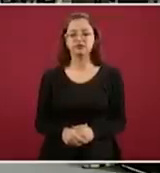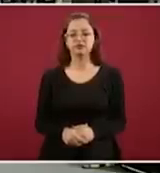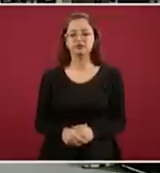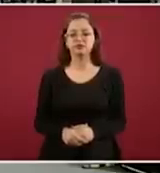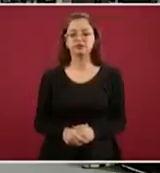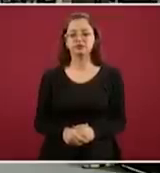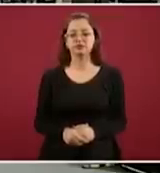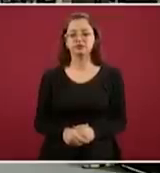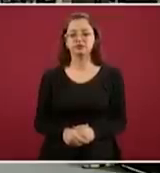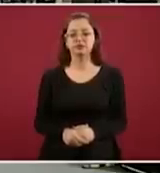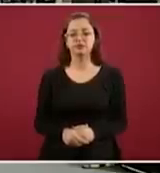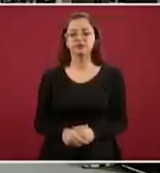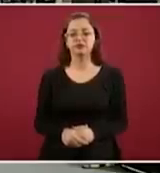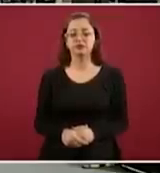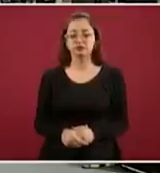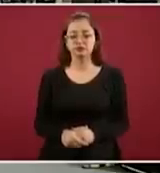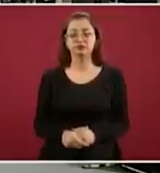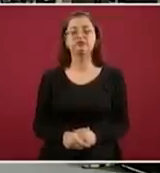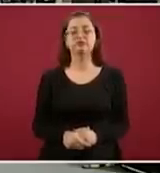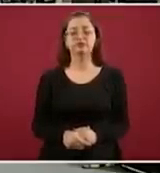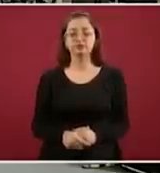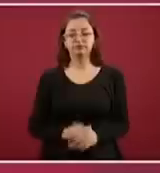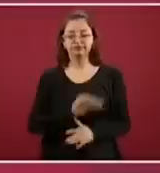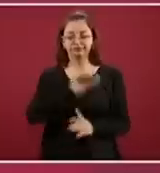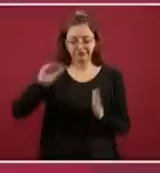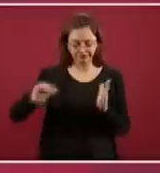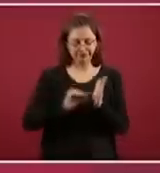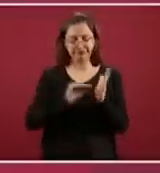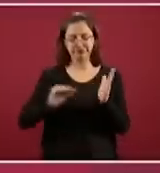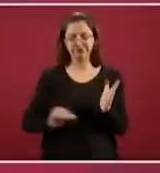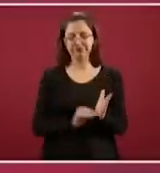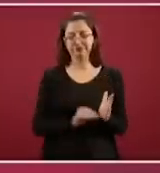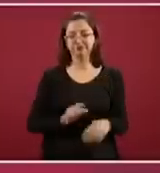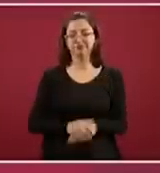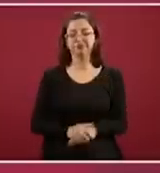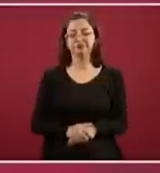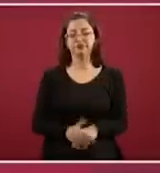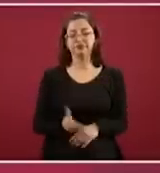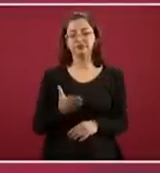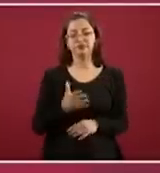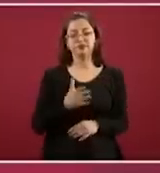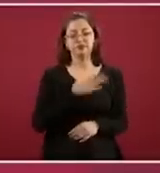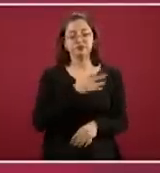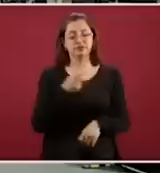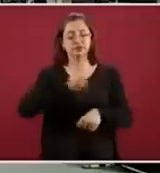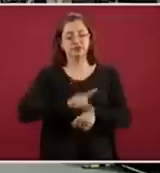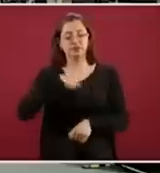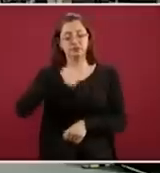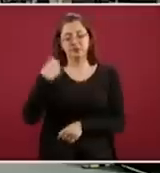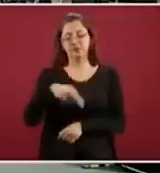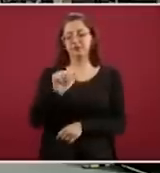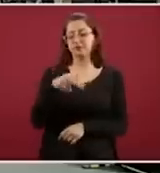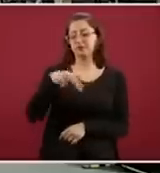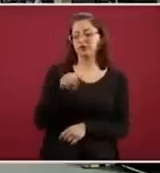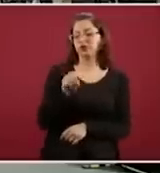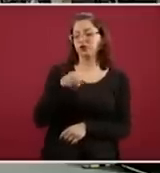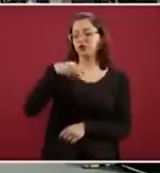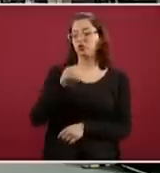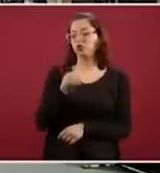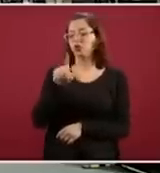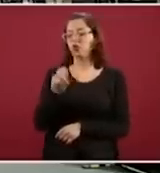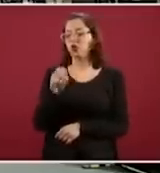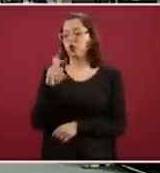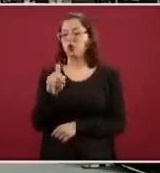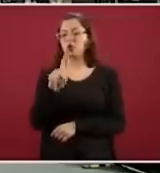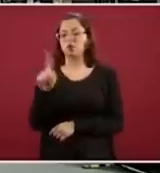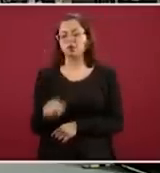Sí, prerrogativas. Buenos días, presidente. Antonio López de La Razón. Para que nos platique, por favor, qué fue